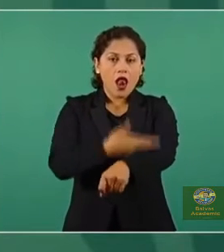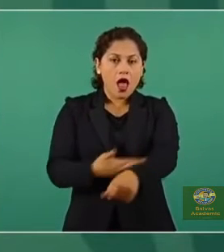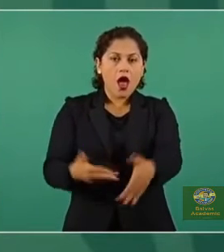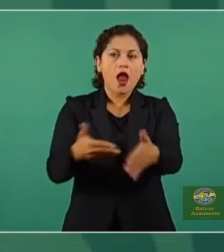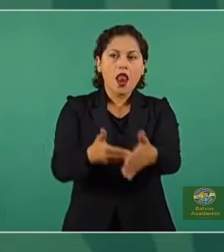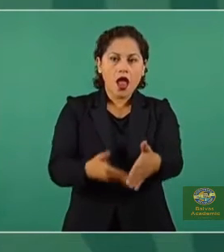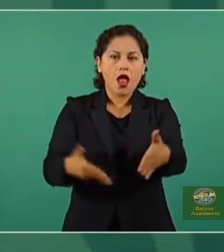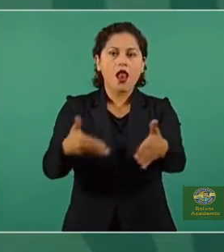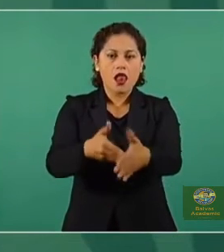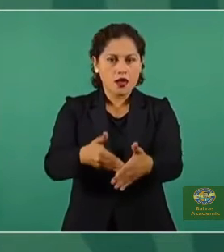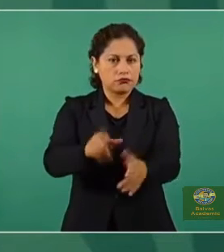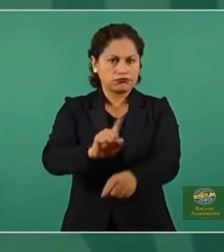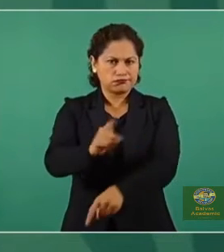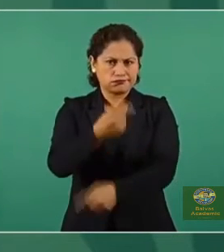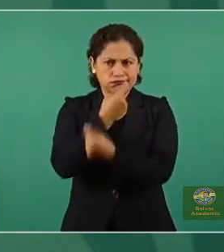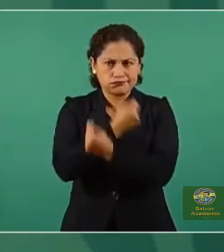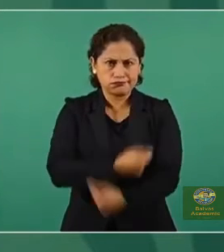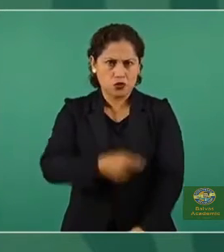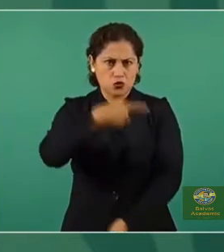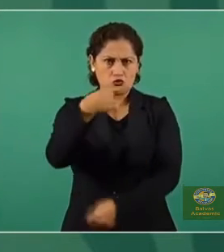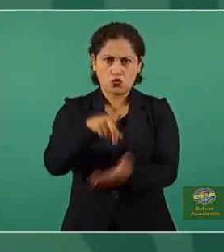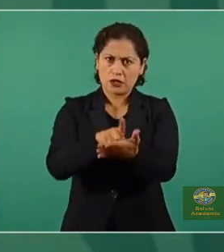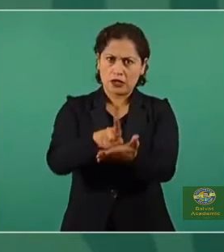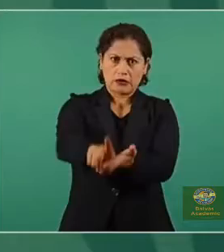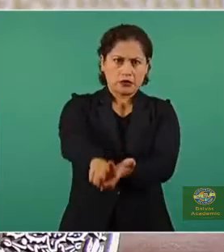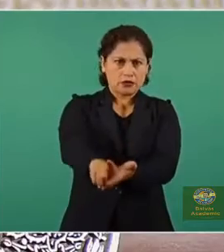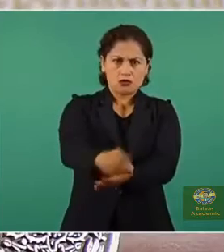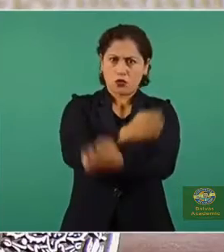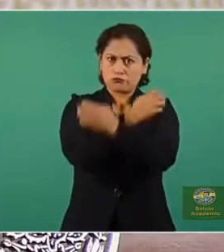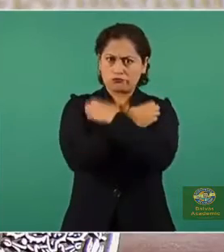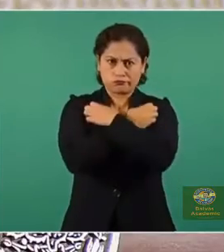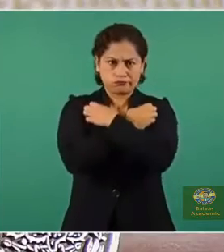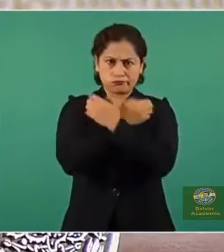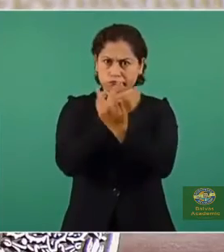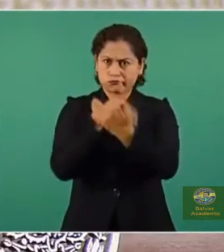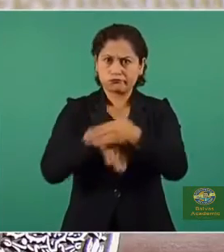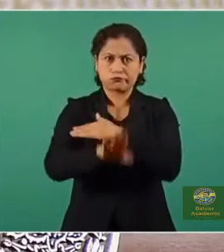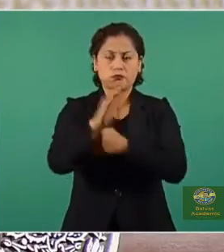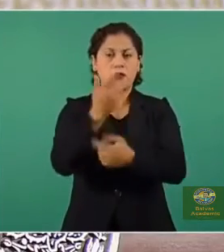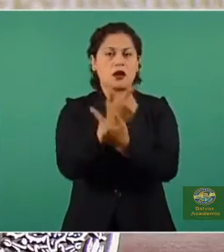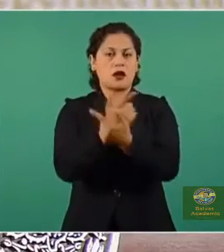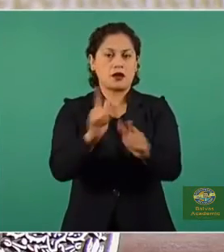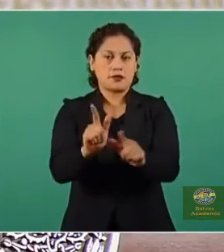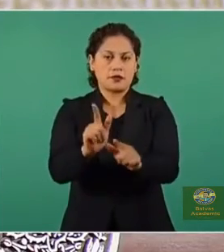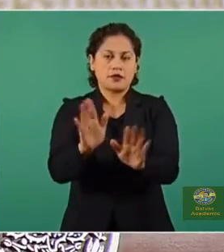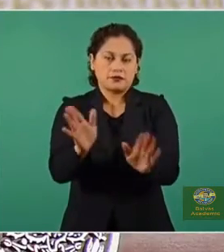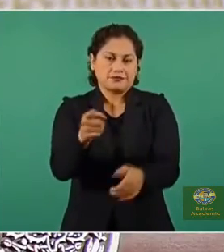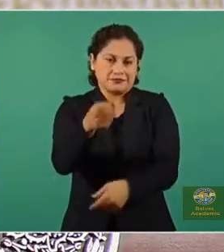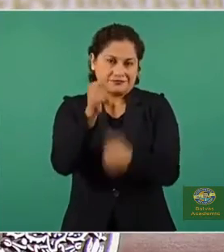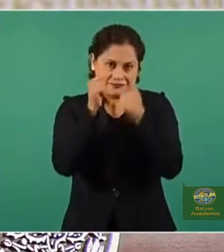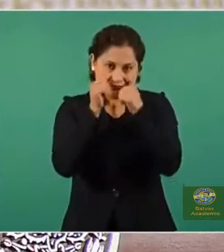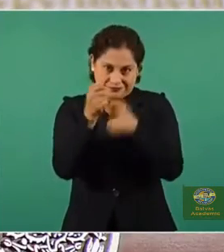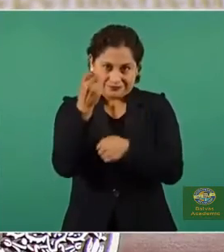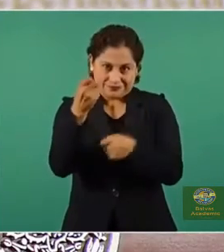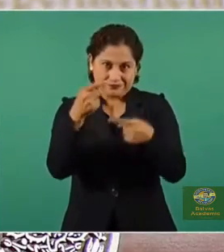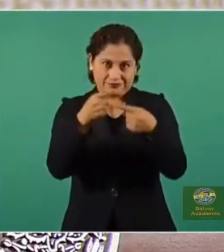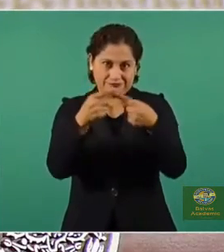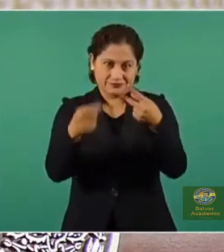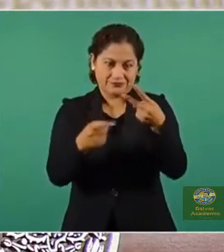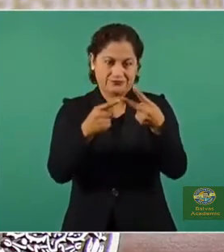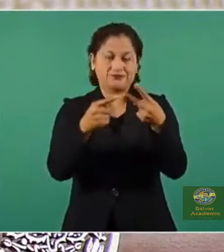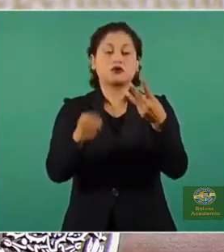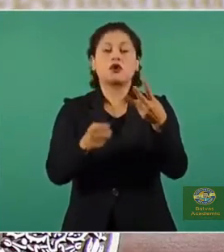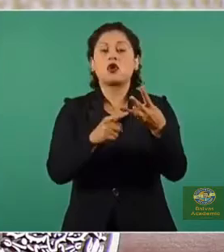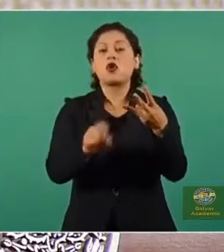pequeño acceda a lo que por derecho le corresponde, que es la educación. Si analizamos esos puntos, que además aumentaron uno más por ahí